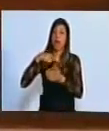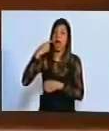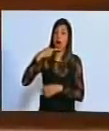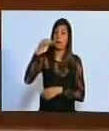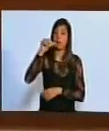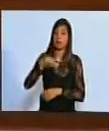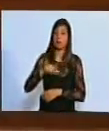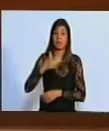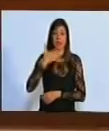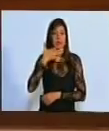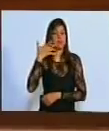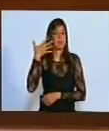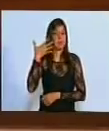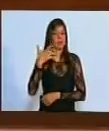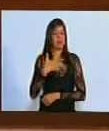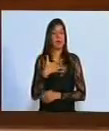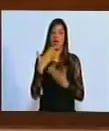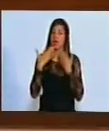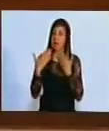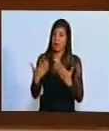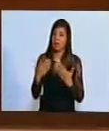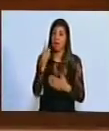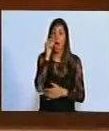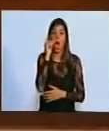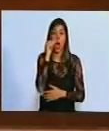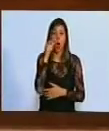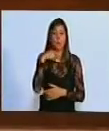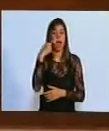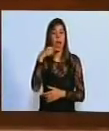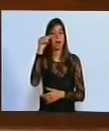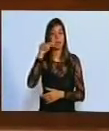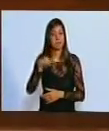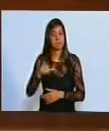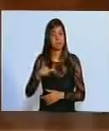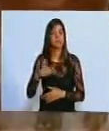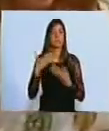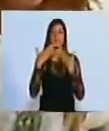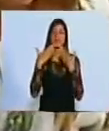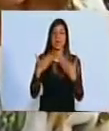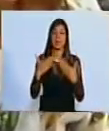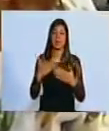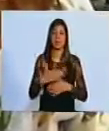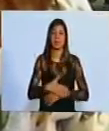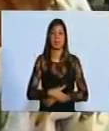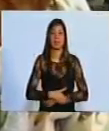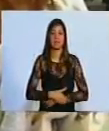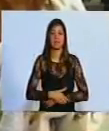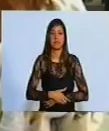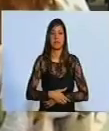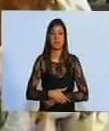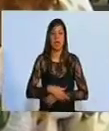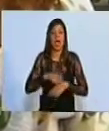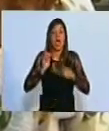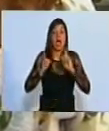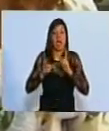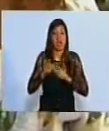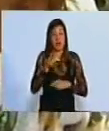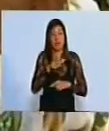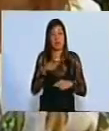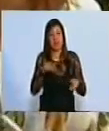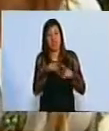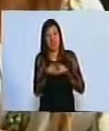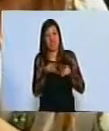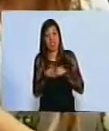sentimos, Jonathan, gracias por tu mensaje al país. Hay gente que puede criticar y van a decir que